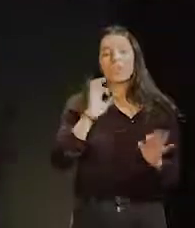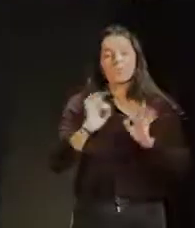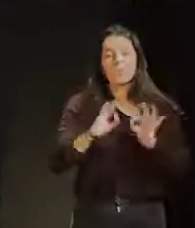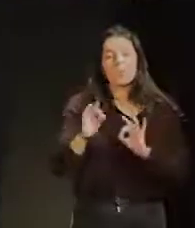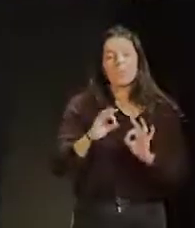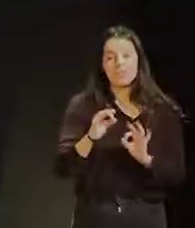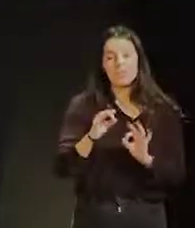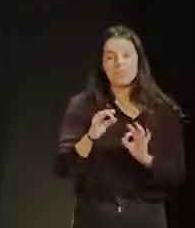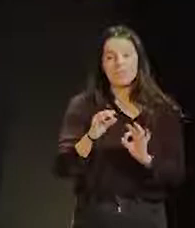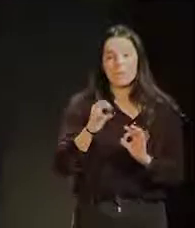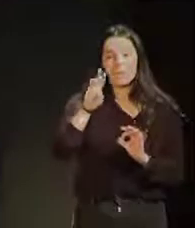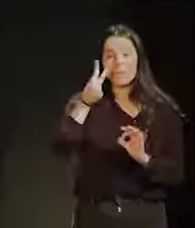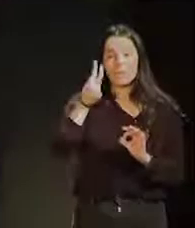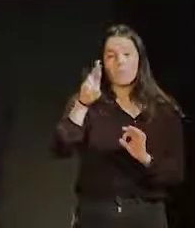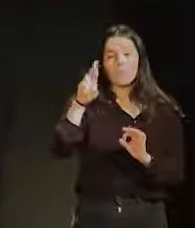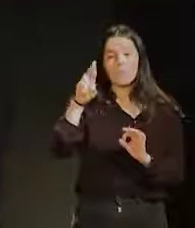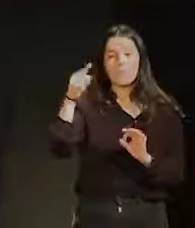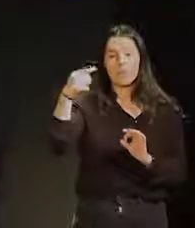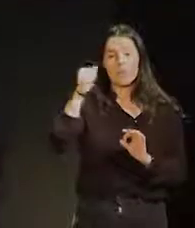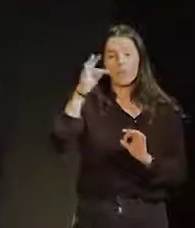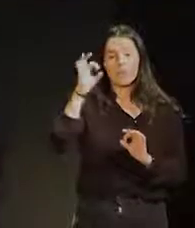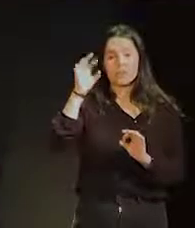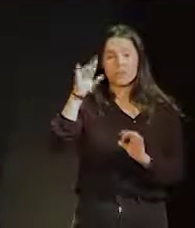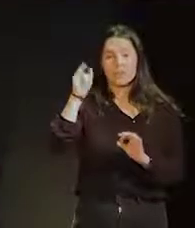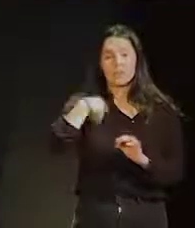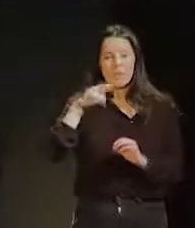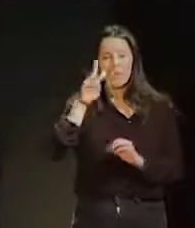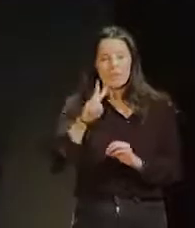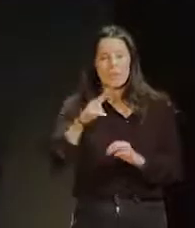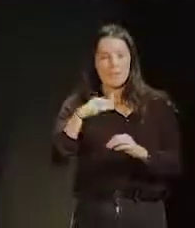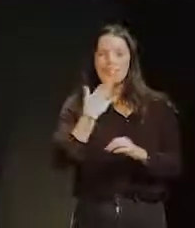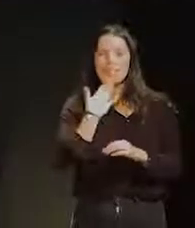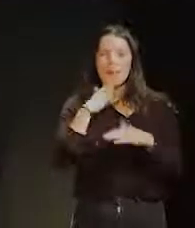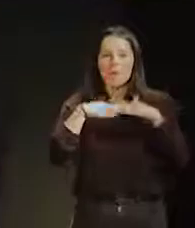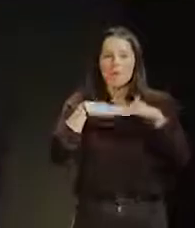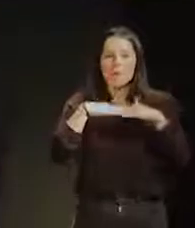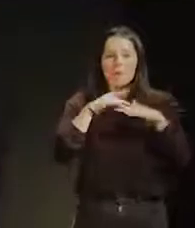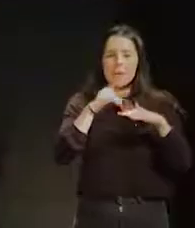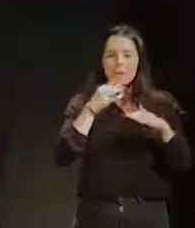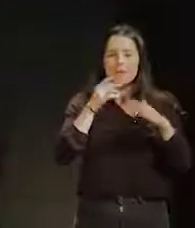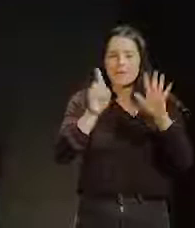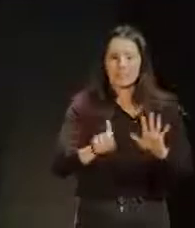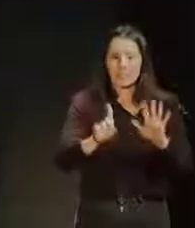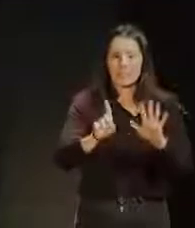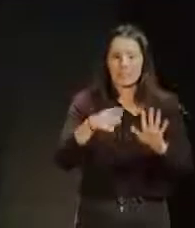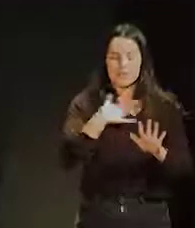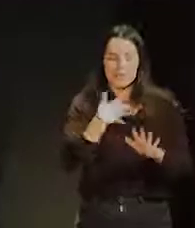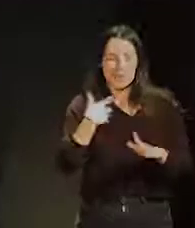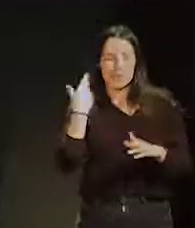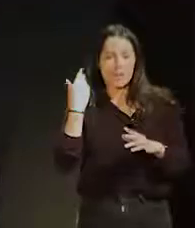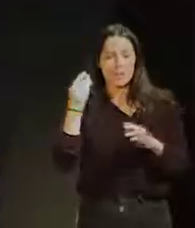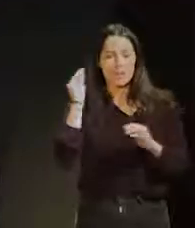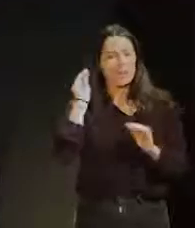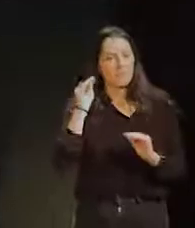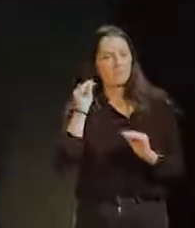que la tenéis destinada a niños a partir de 6 años. Yo quería preguntaros si habéis hecho esta obra